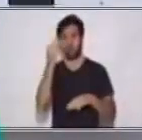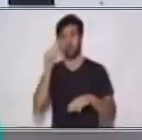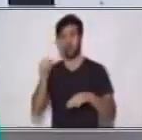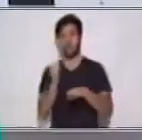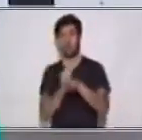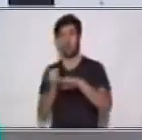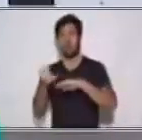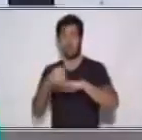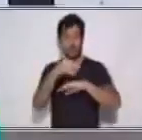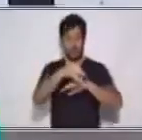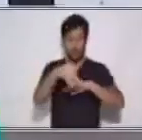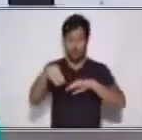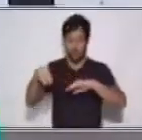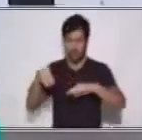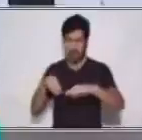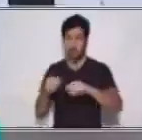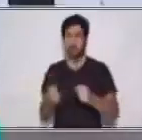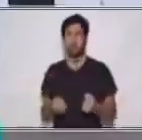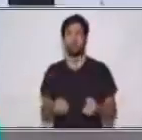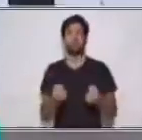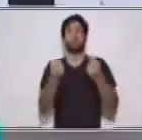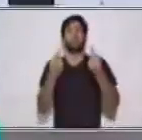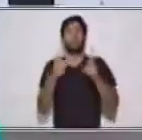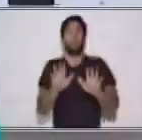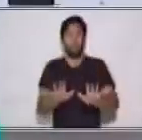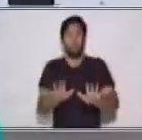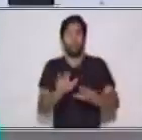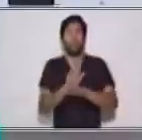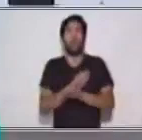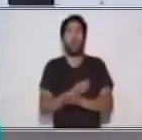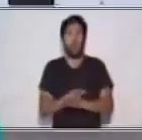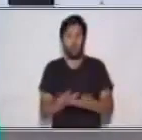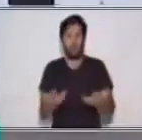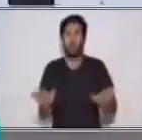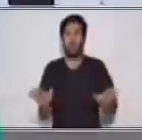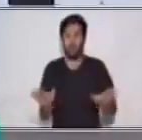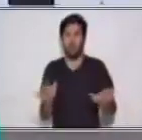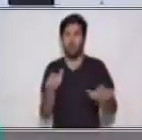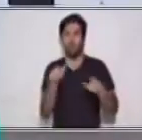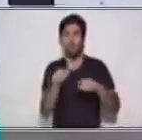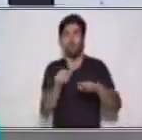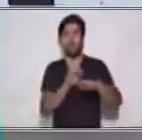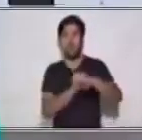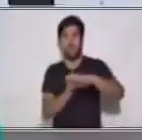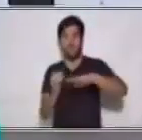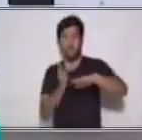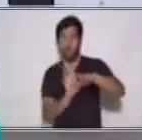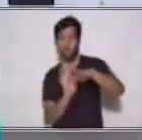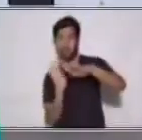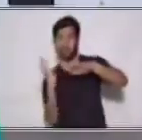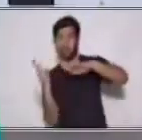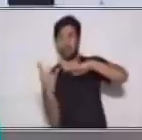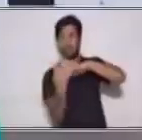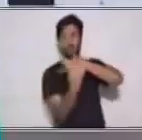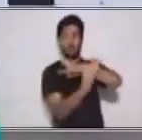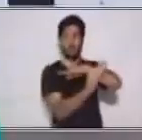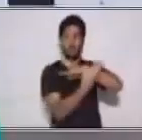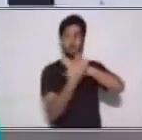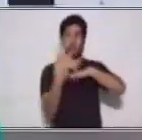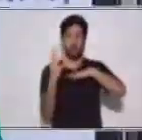son solitarias y muy tranquilas. La isla se encuentra rodeada por una barrera de coralina de 20